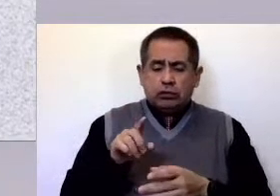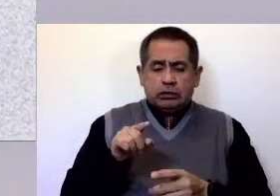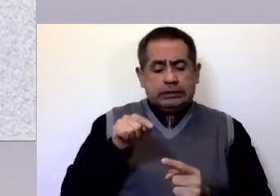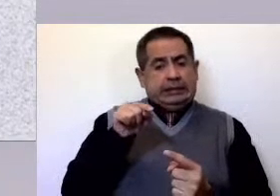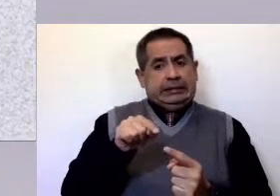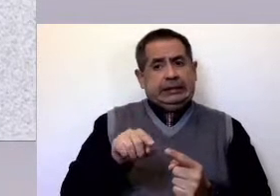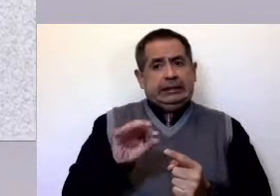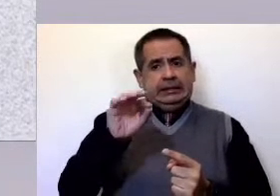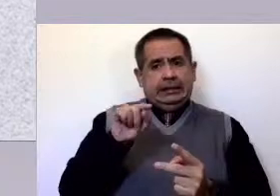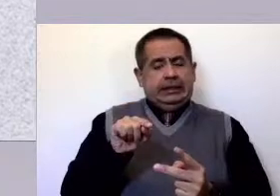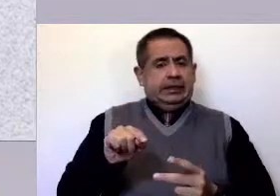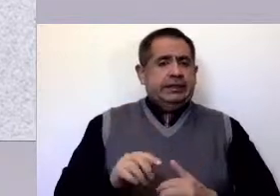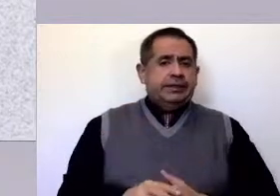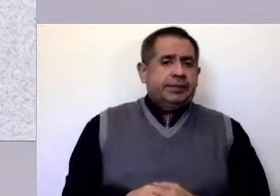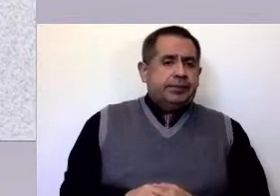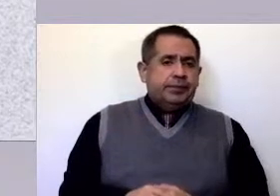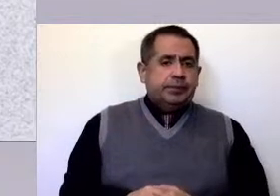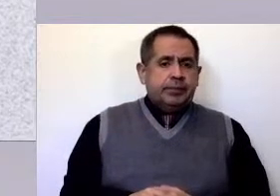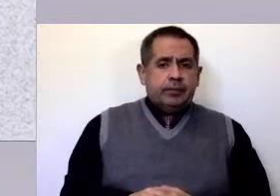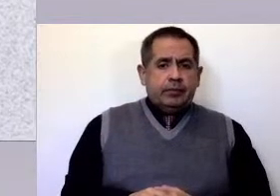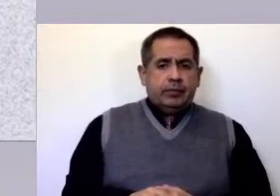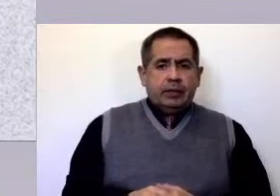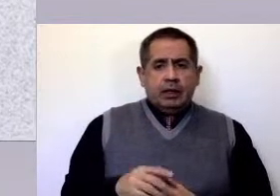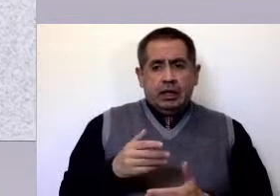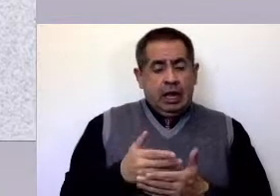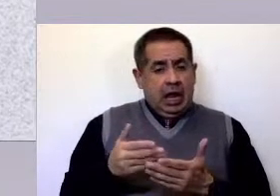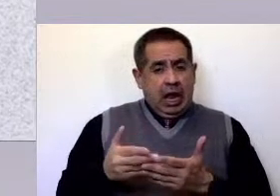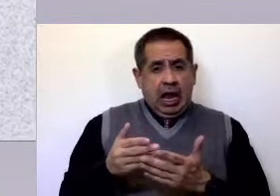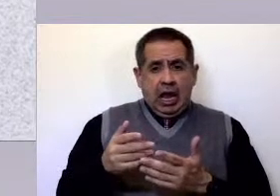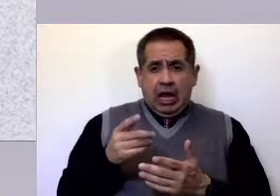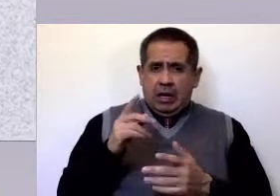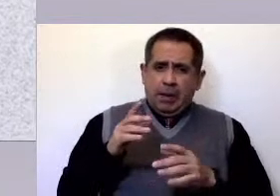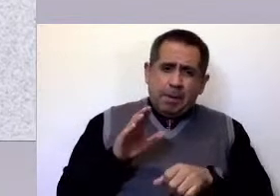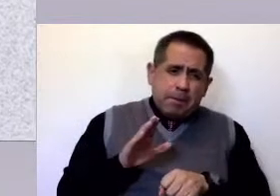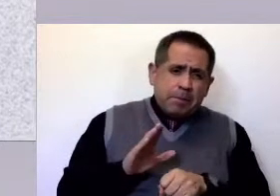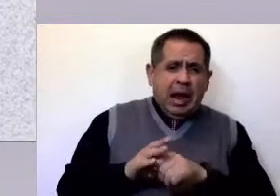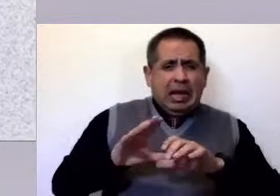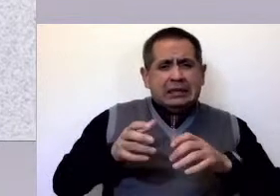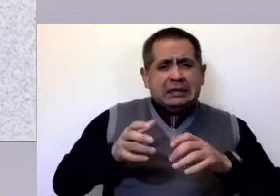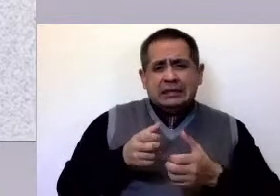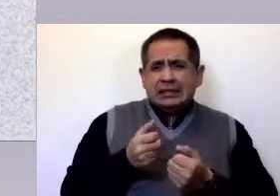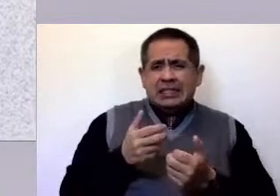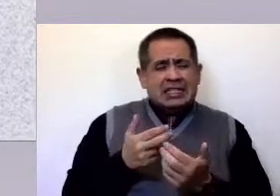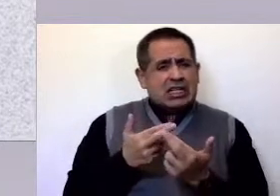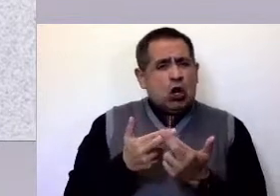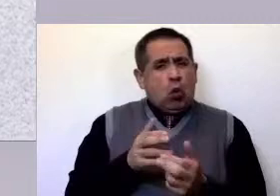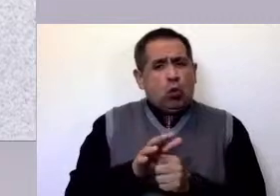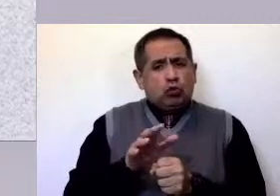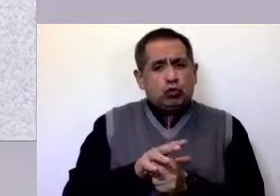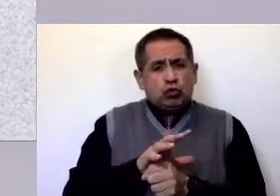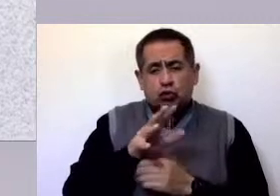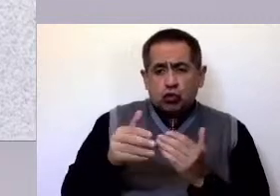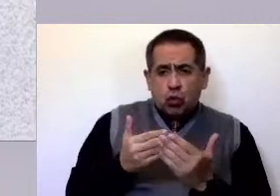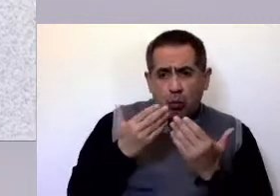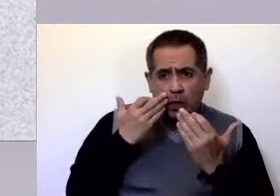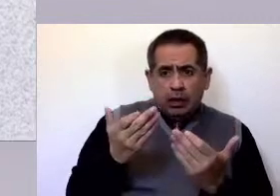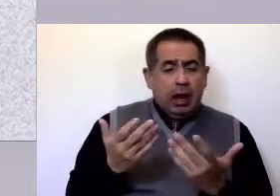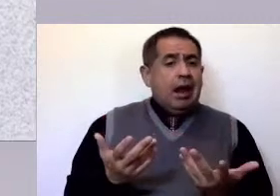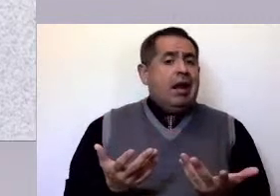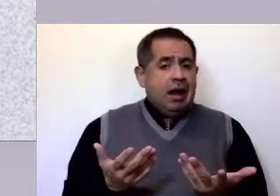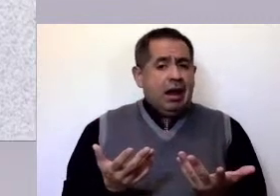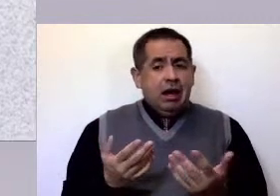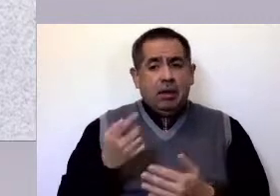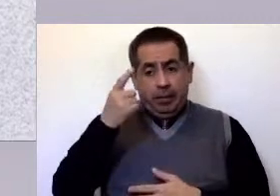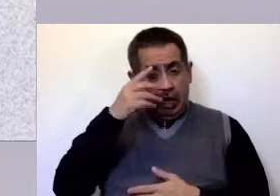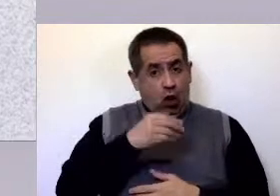la expresión hasta el máximo de los recursos disponibles por en evidencia que para cumplir con sus